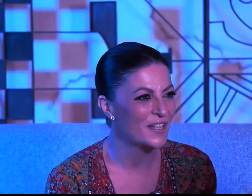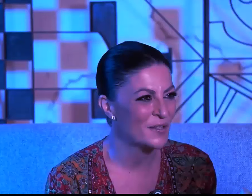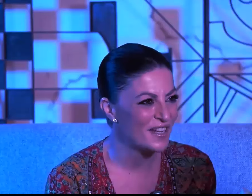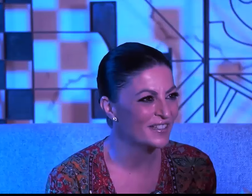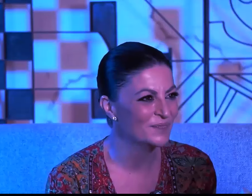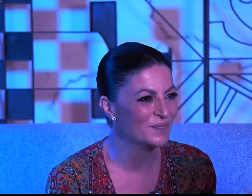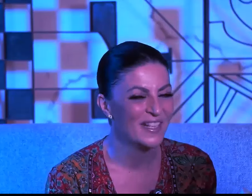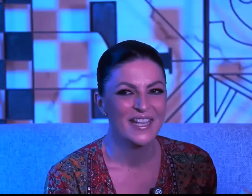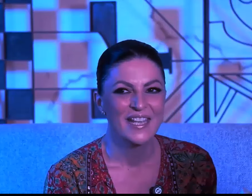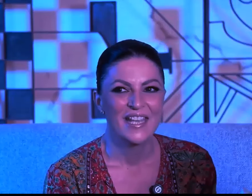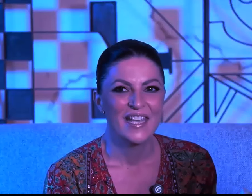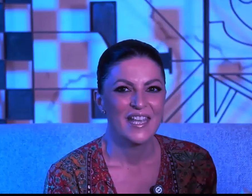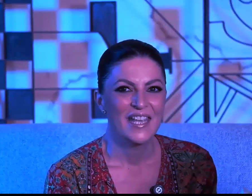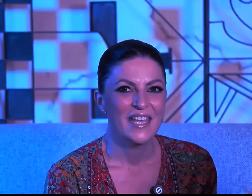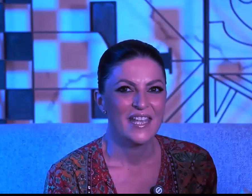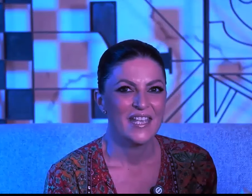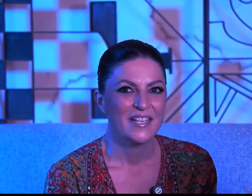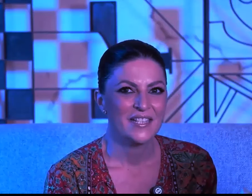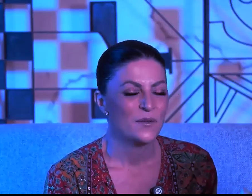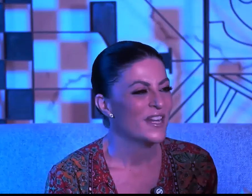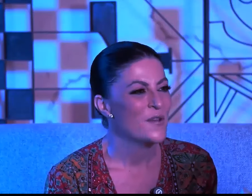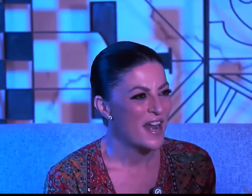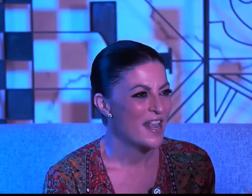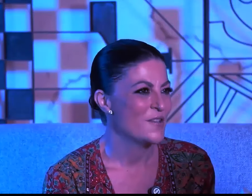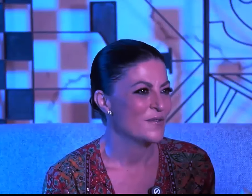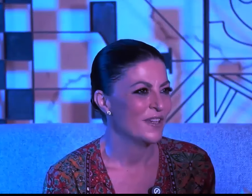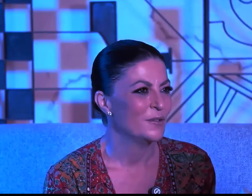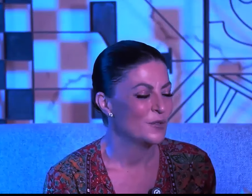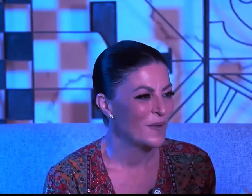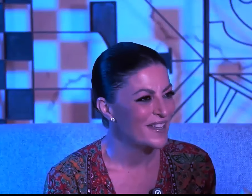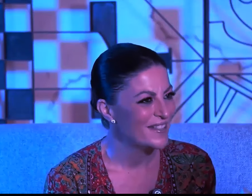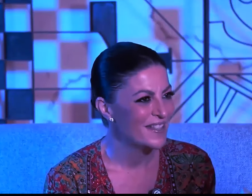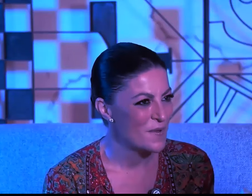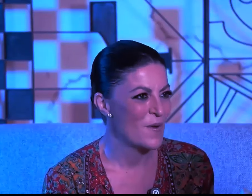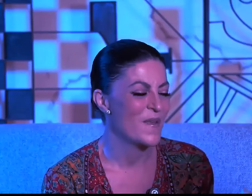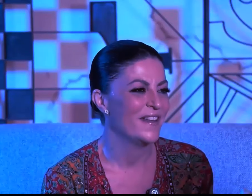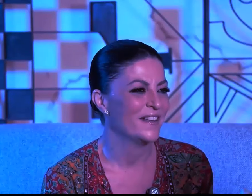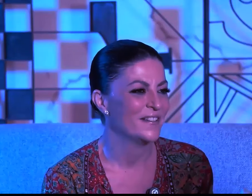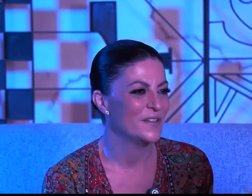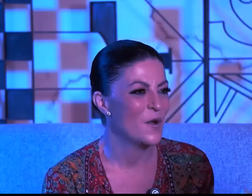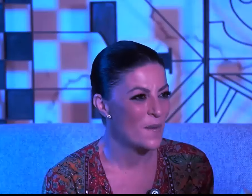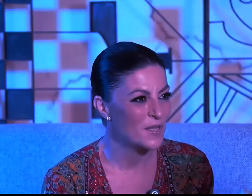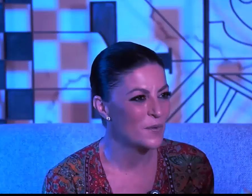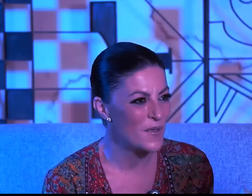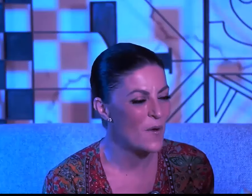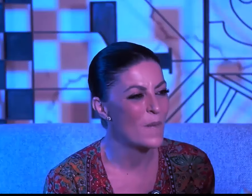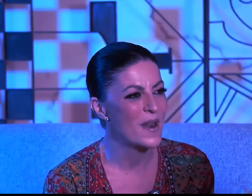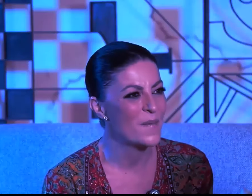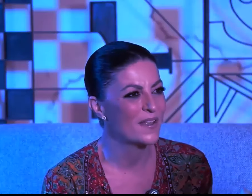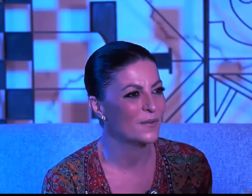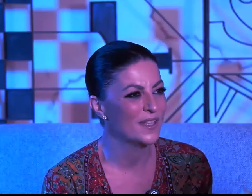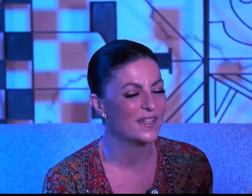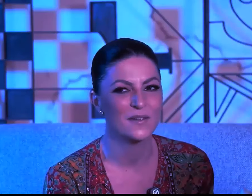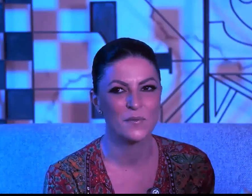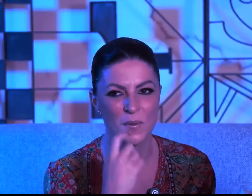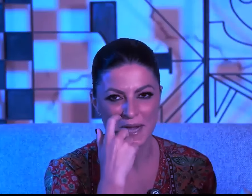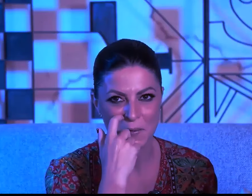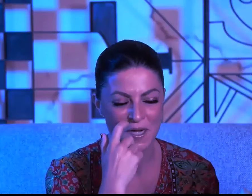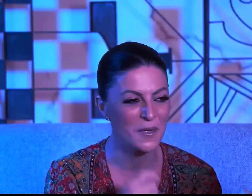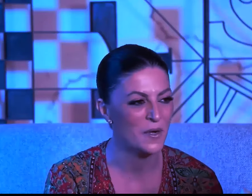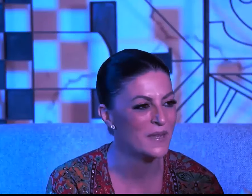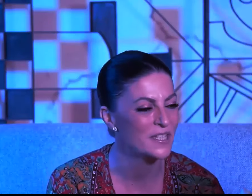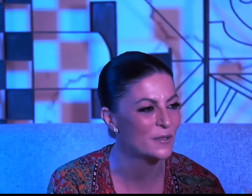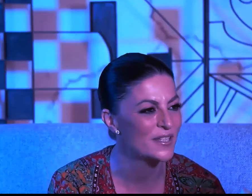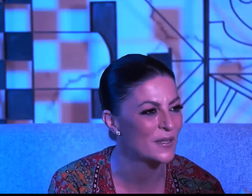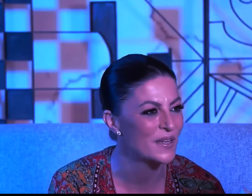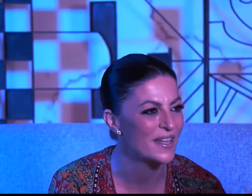eco internacional y extraordinario cariño en otros países de iberoamérica yo ahora mismo viajo a Panamá donde volveré a